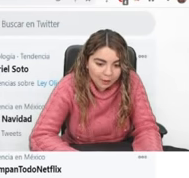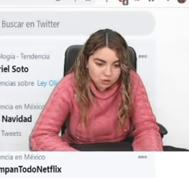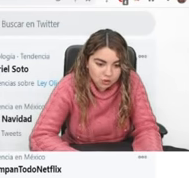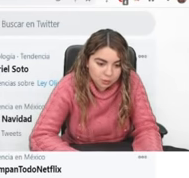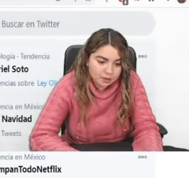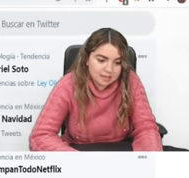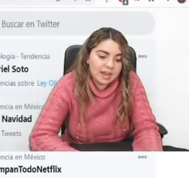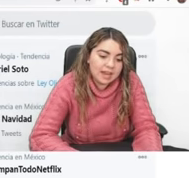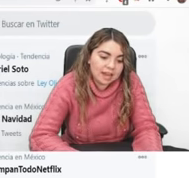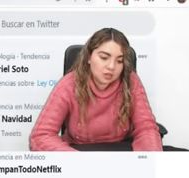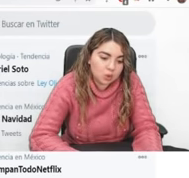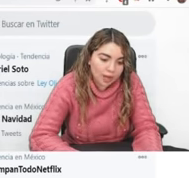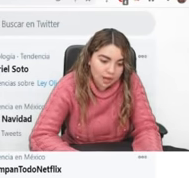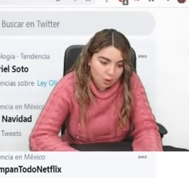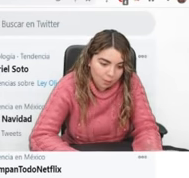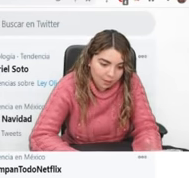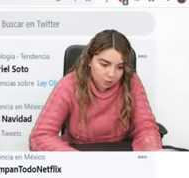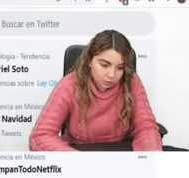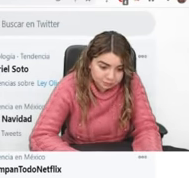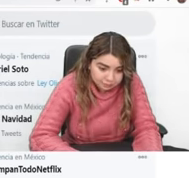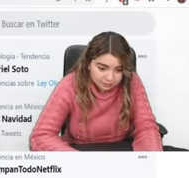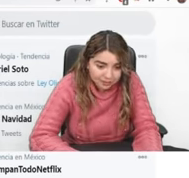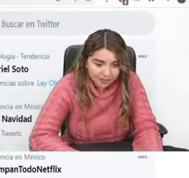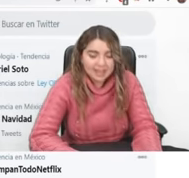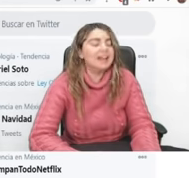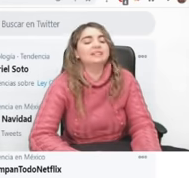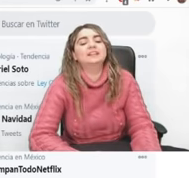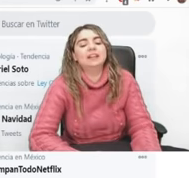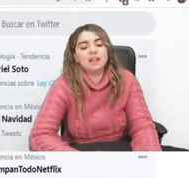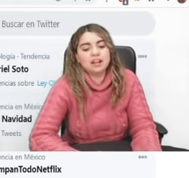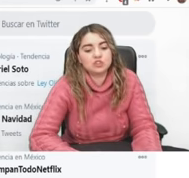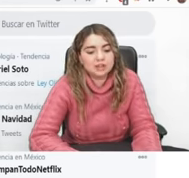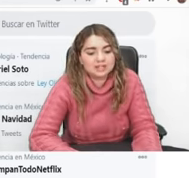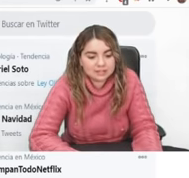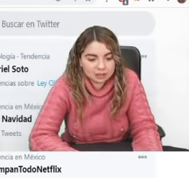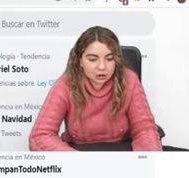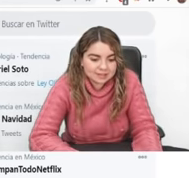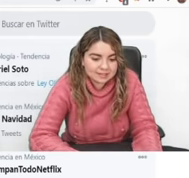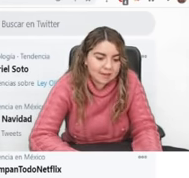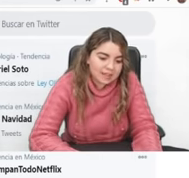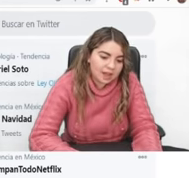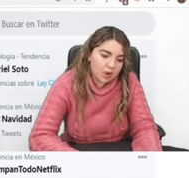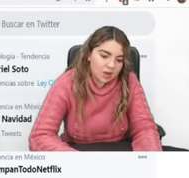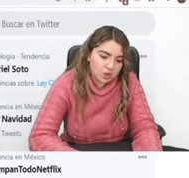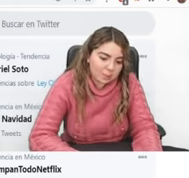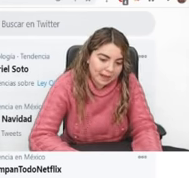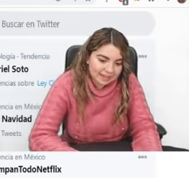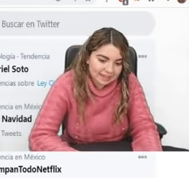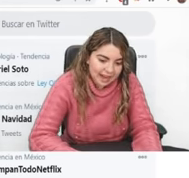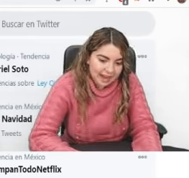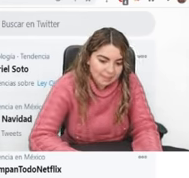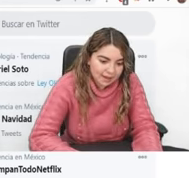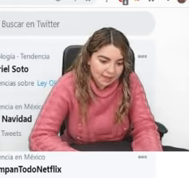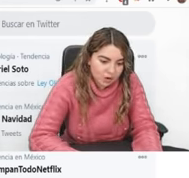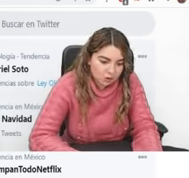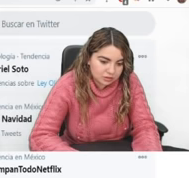y cooperación disponibles en el caso en comento. La Secretaría de Relaciones Exteriores hace válida la ocasión para